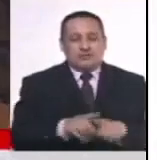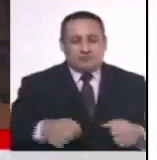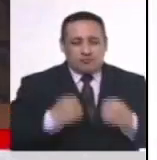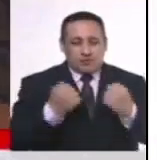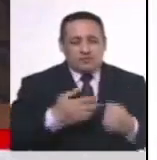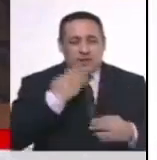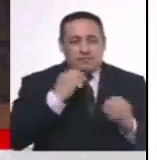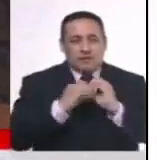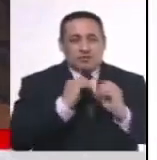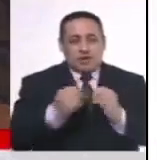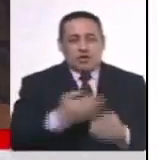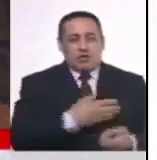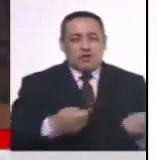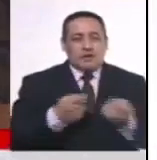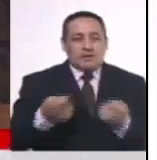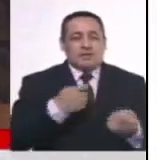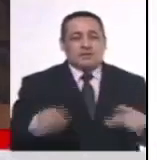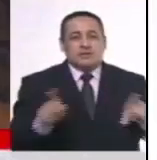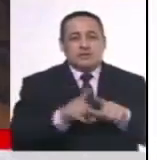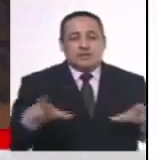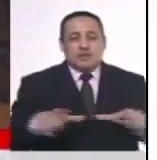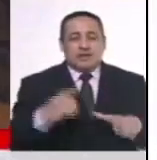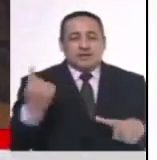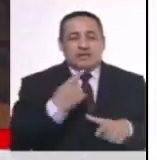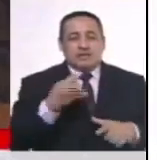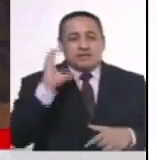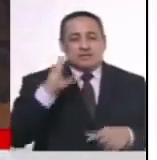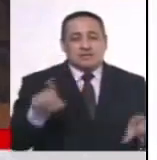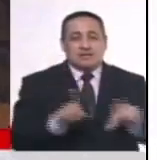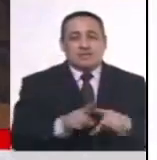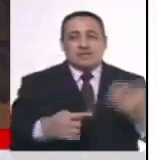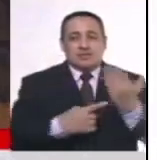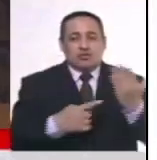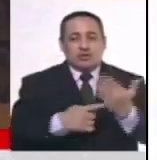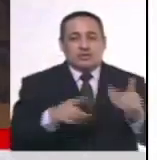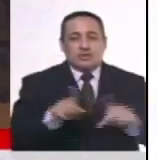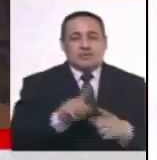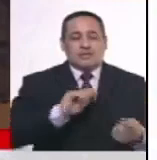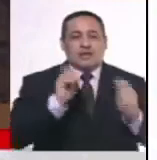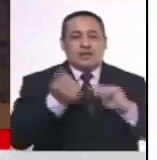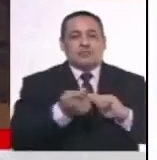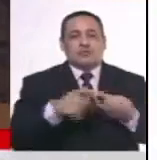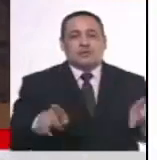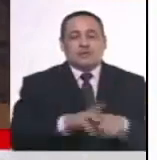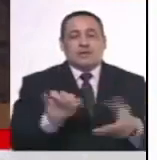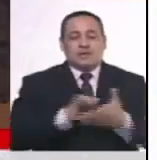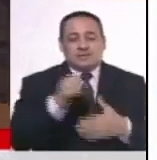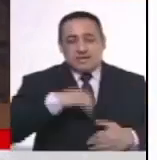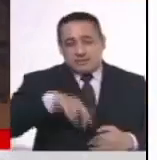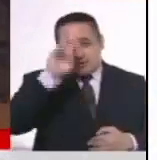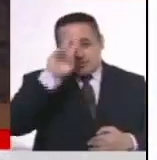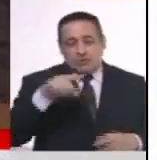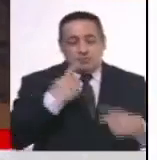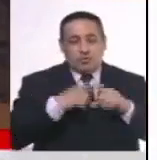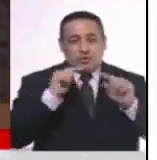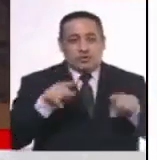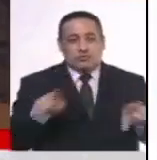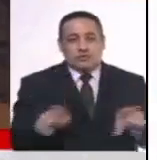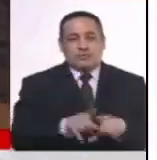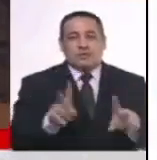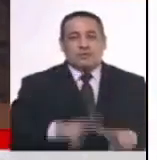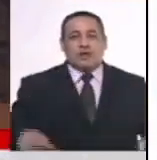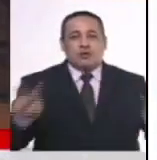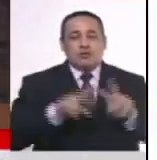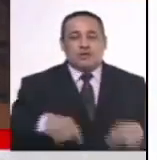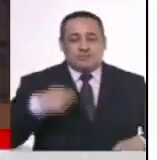para mejorar la gobernanza del sistema de ciencia, tecnología e innovación en nuestro país y para incrementar